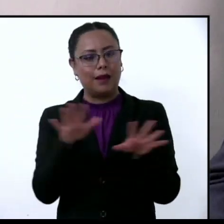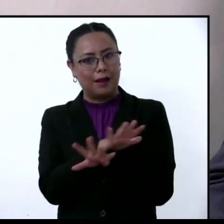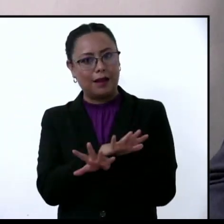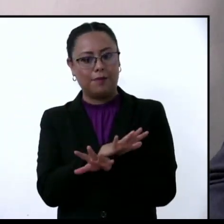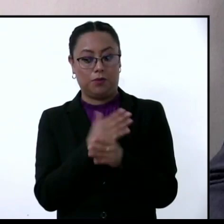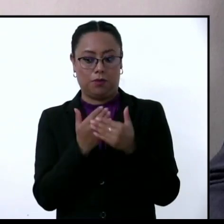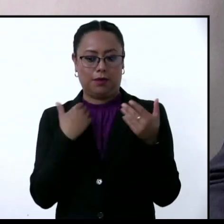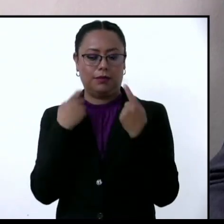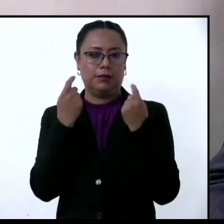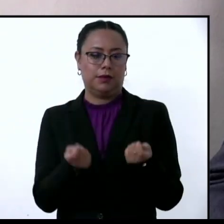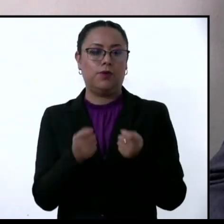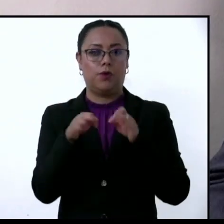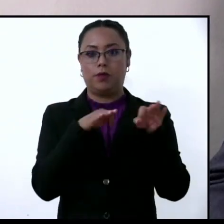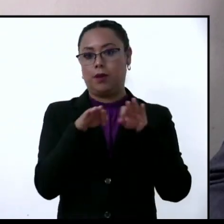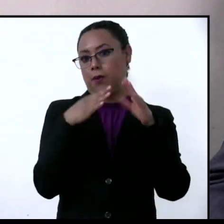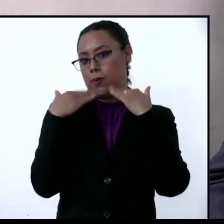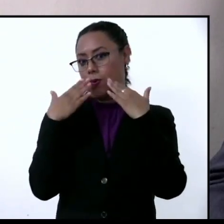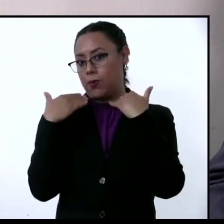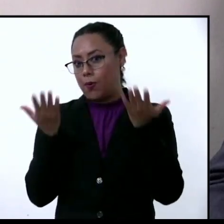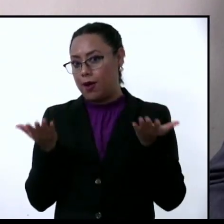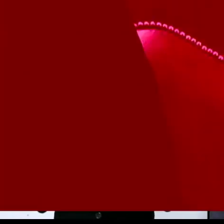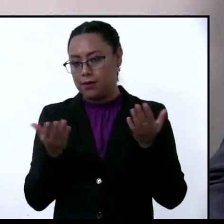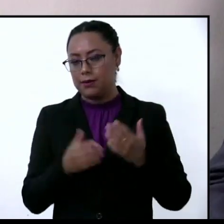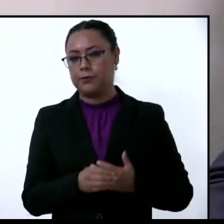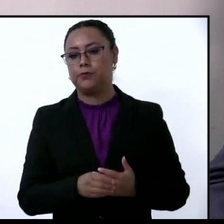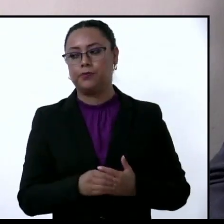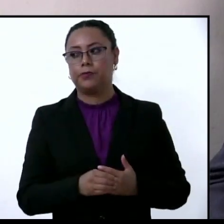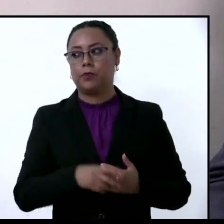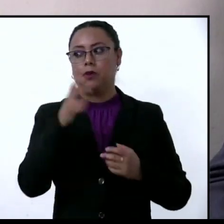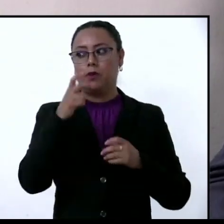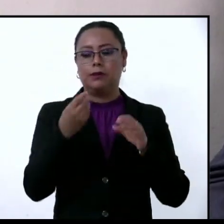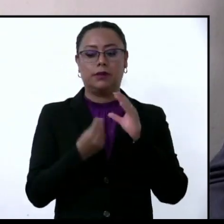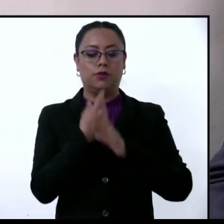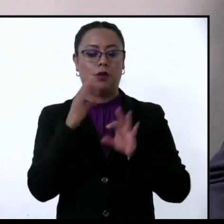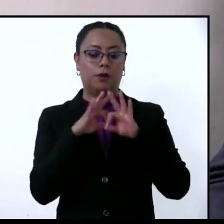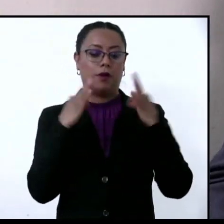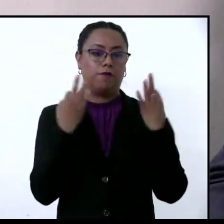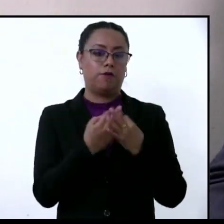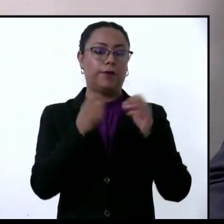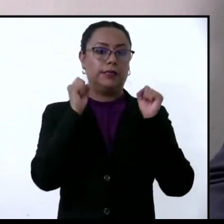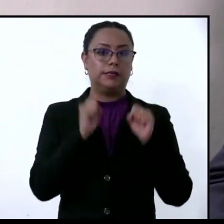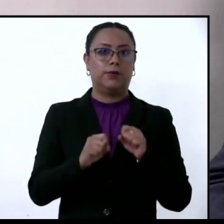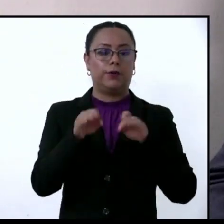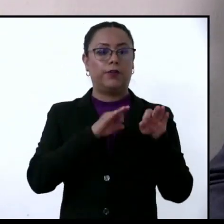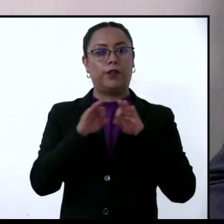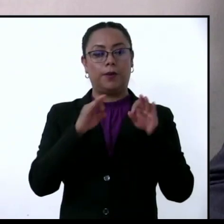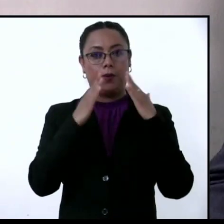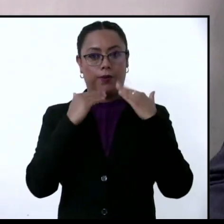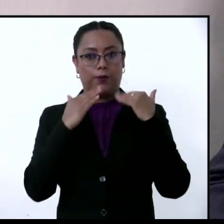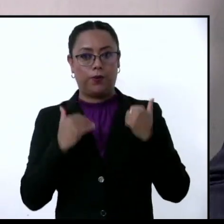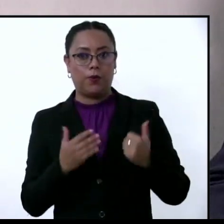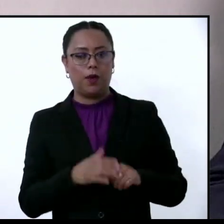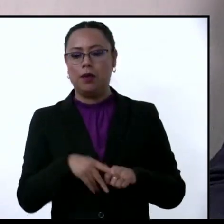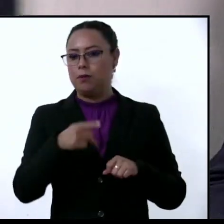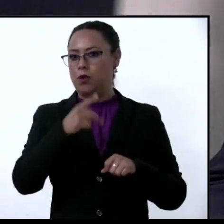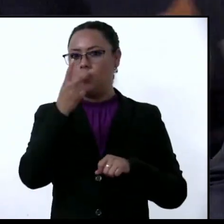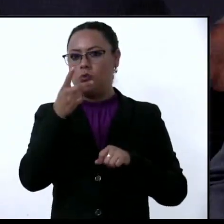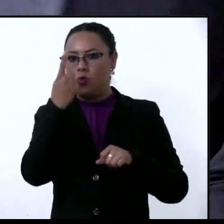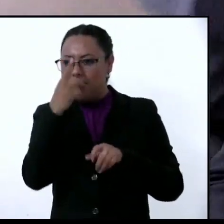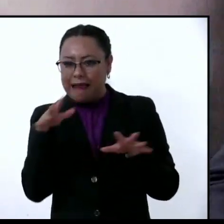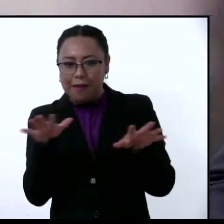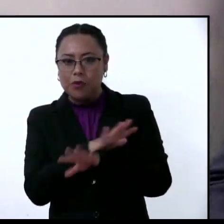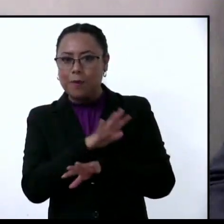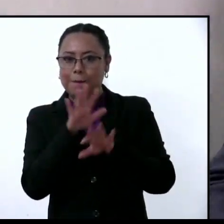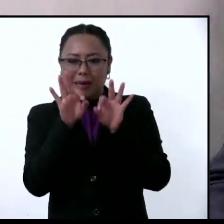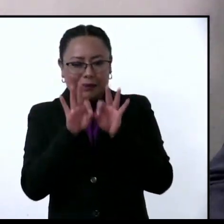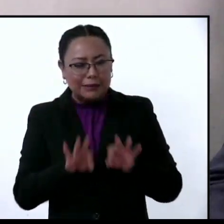el seguro de desempleo, con esta modalidad de seguro de desempleo activos, así como que el cambio más trascendental.